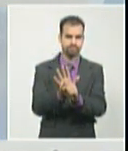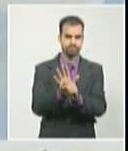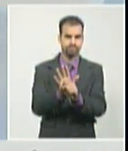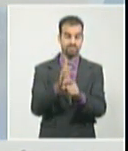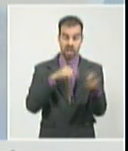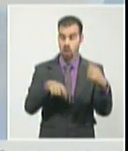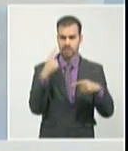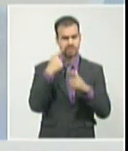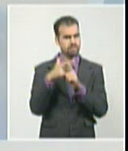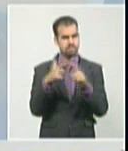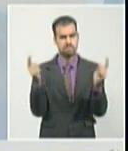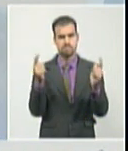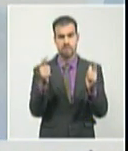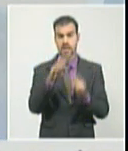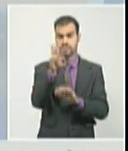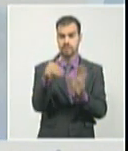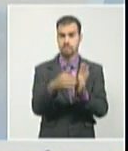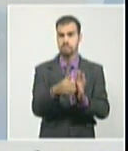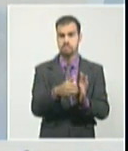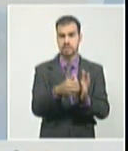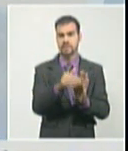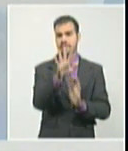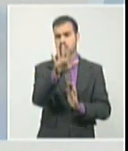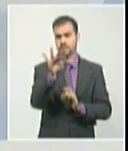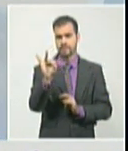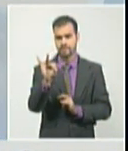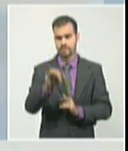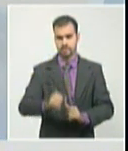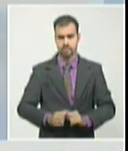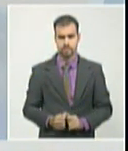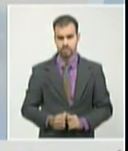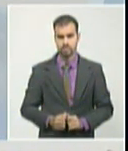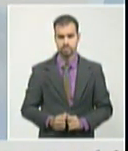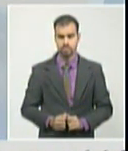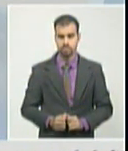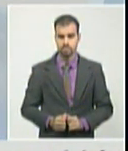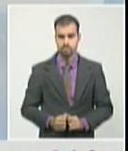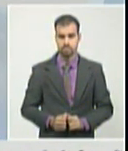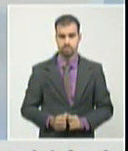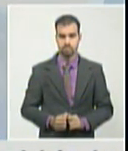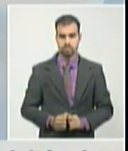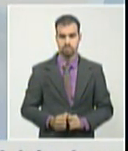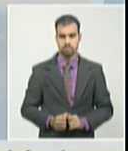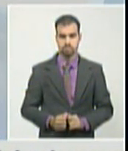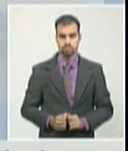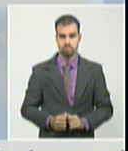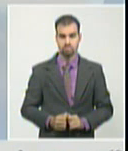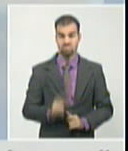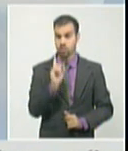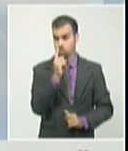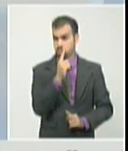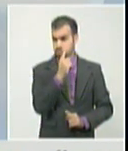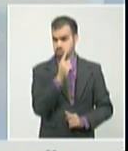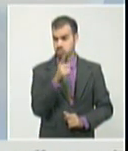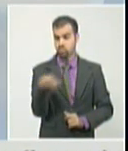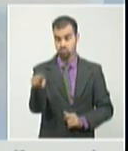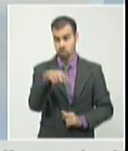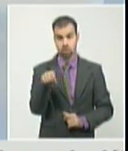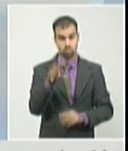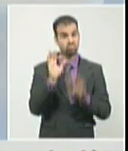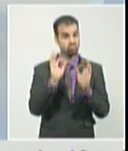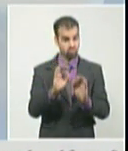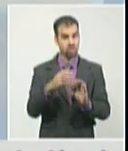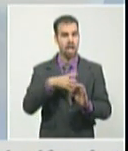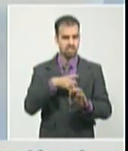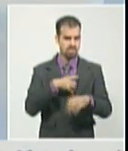3.057 estamos hablando de personas con el diagnóstico de comunicó en el aislamiento del virus y que